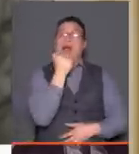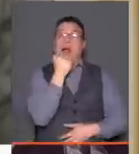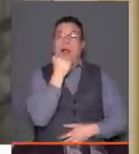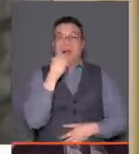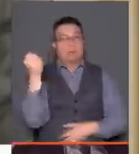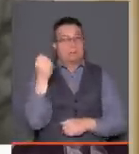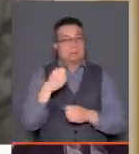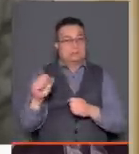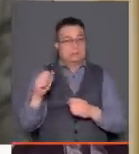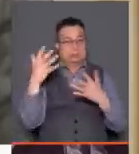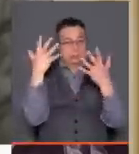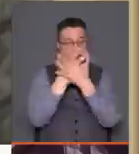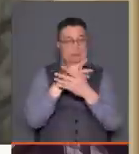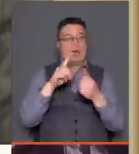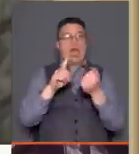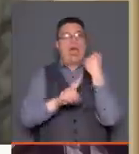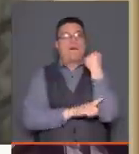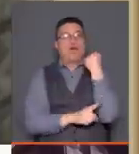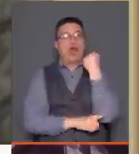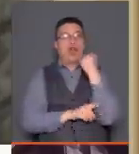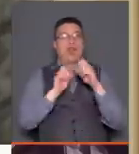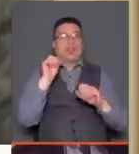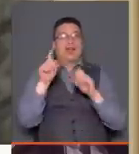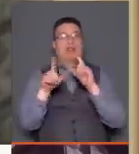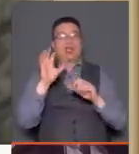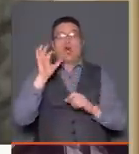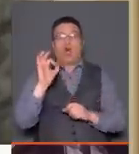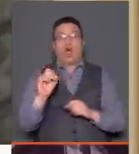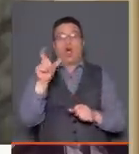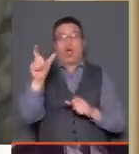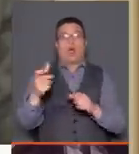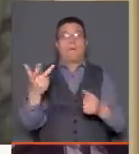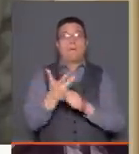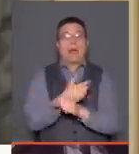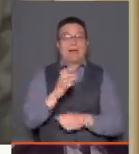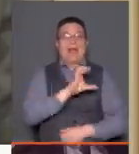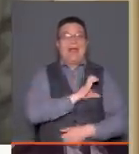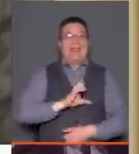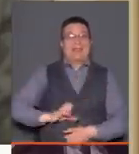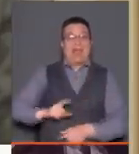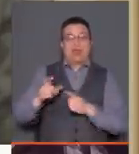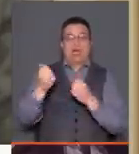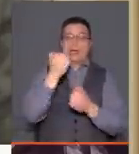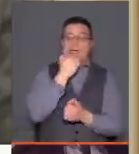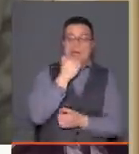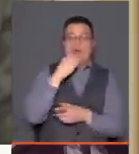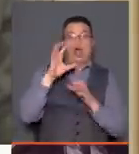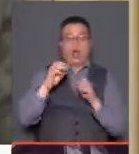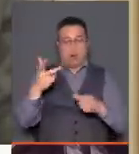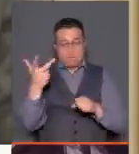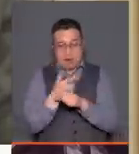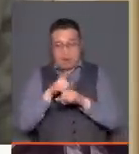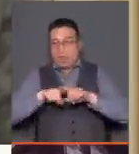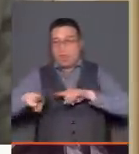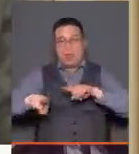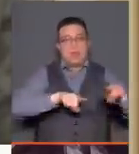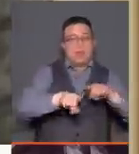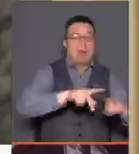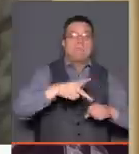conductas del abogado defensor o Mala conducta de la gente del Estado malas pericias